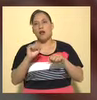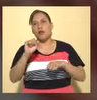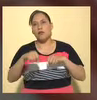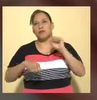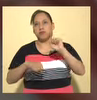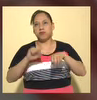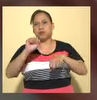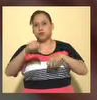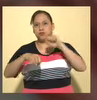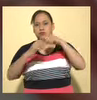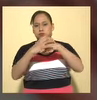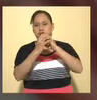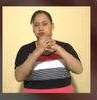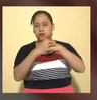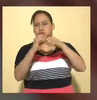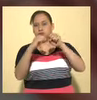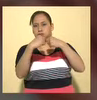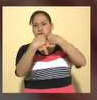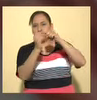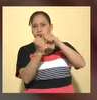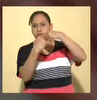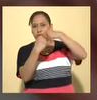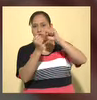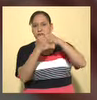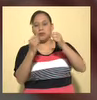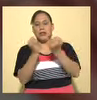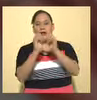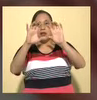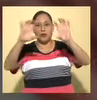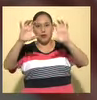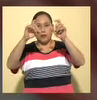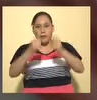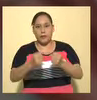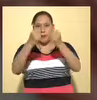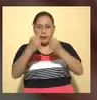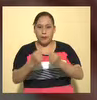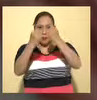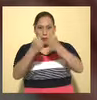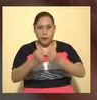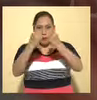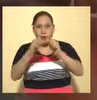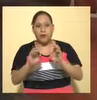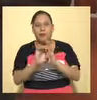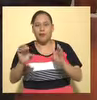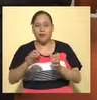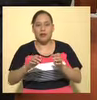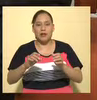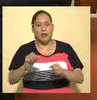grados, ¿no?, la rodilla, con una flexión de la cadera, como pasa en el esquí, como pasa